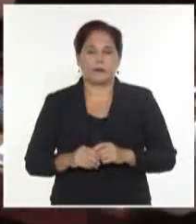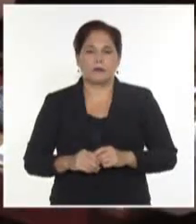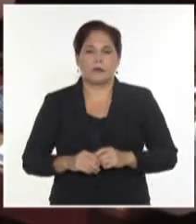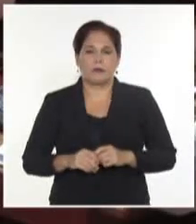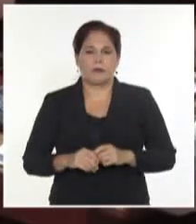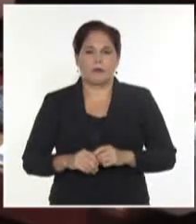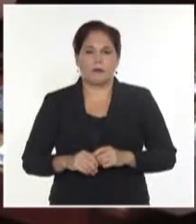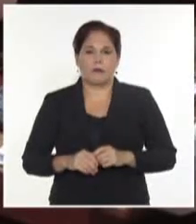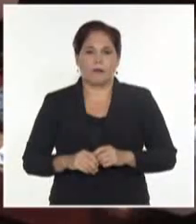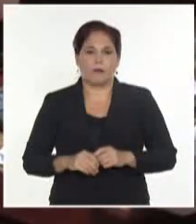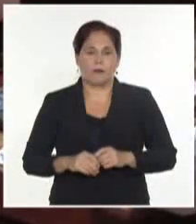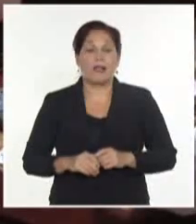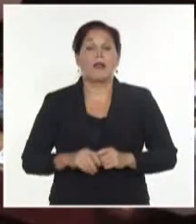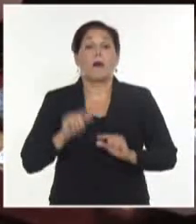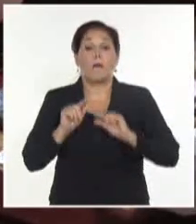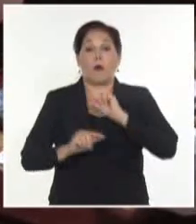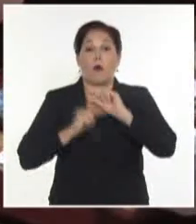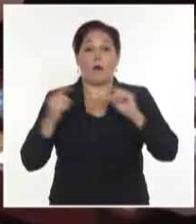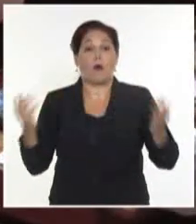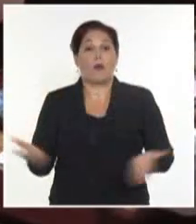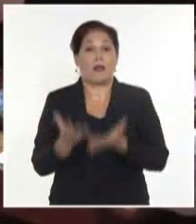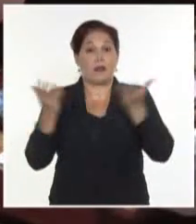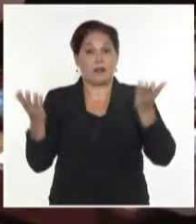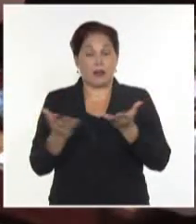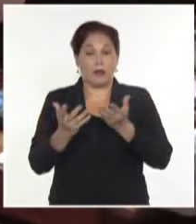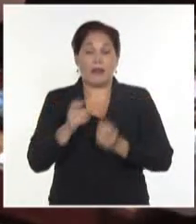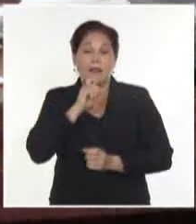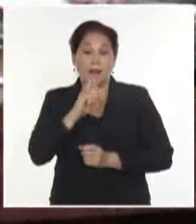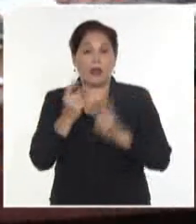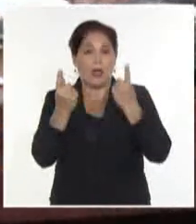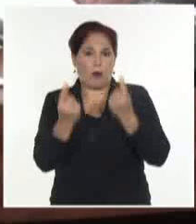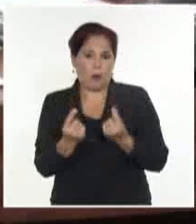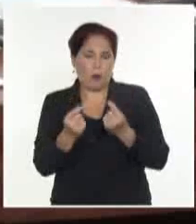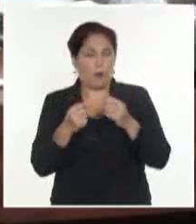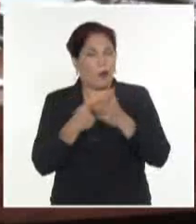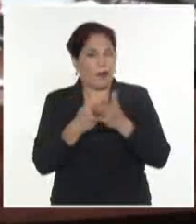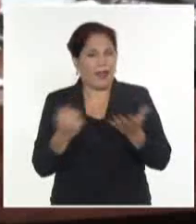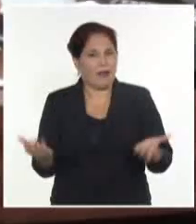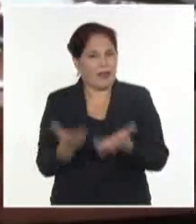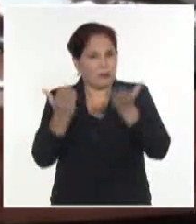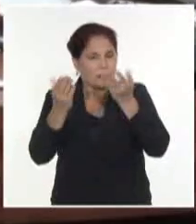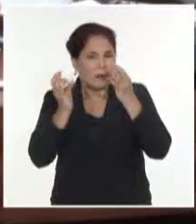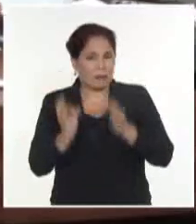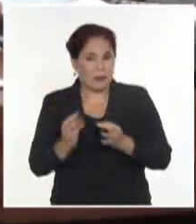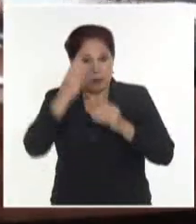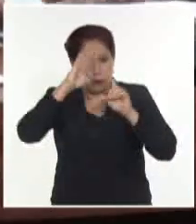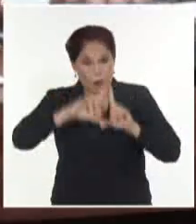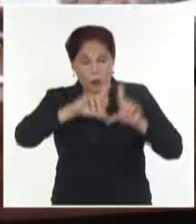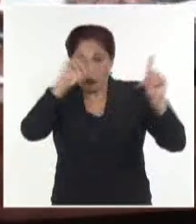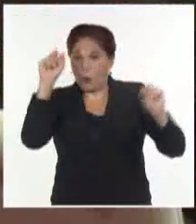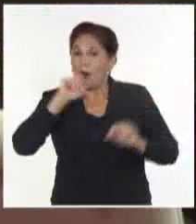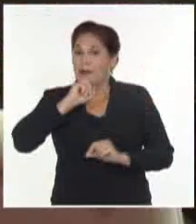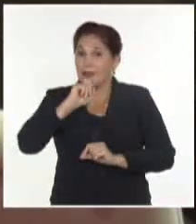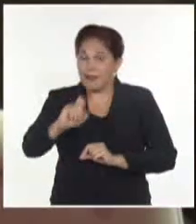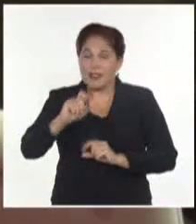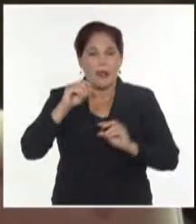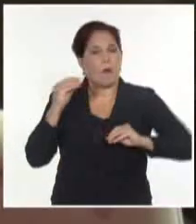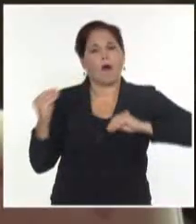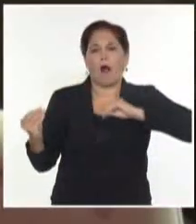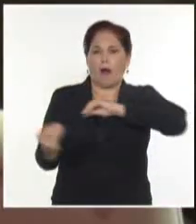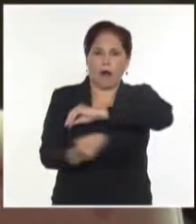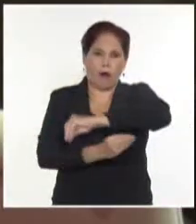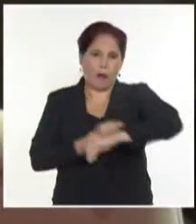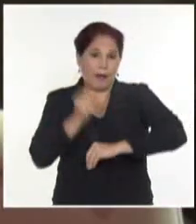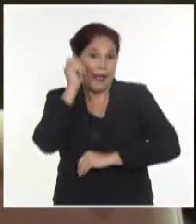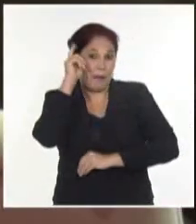No estatal. Para salir adelante ante las dificultades económicas y sociales por las que atraviesa la nación, hay que convertir las buenas